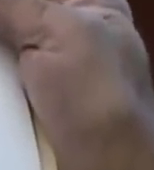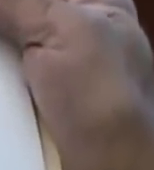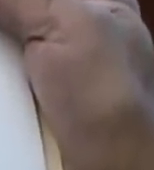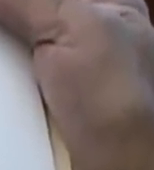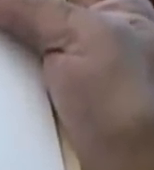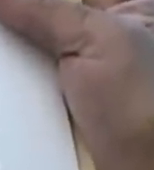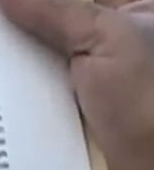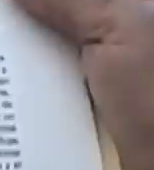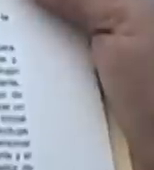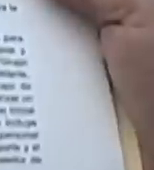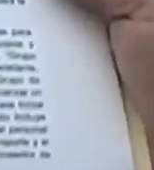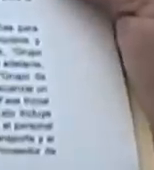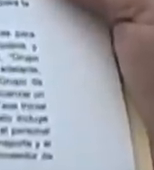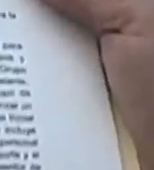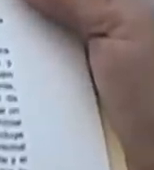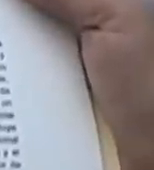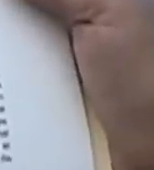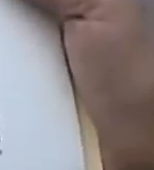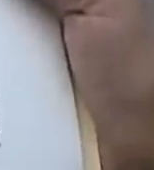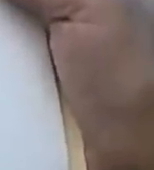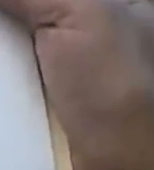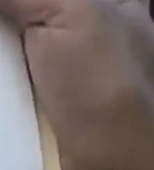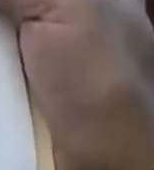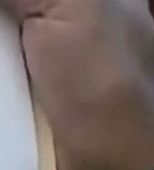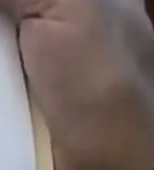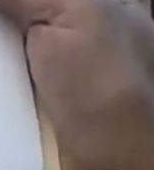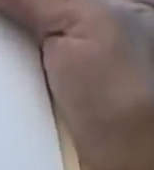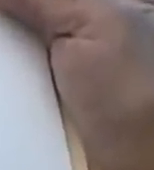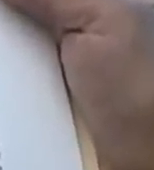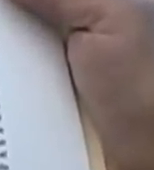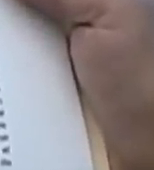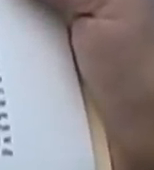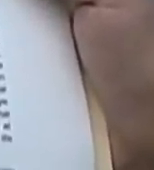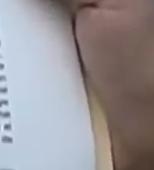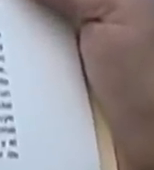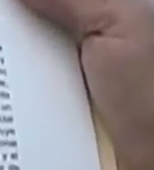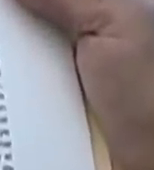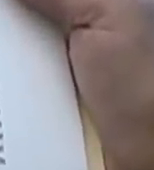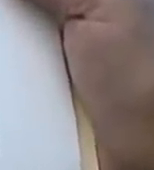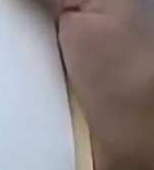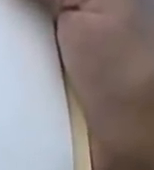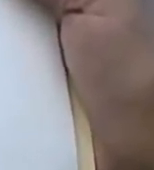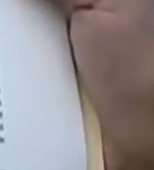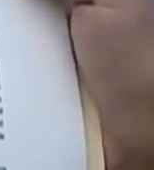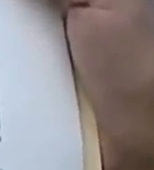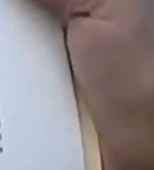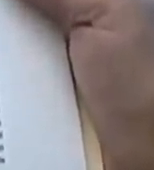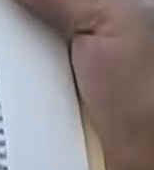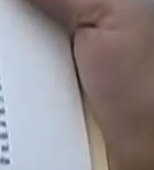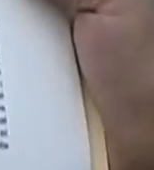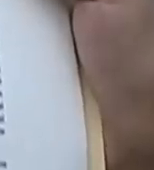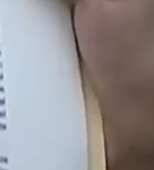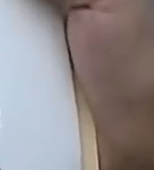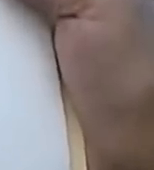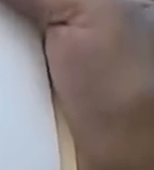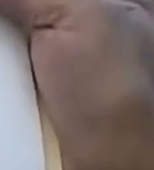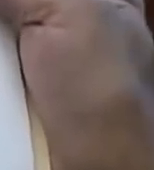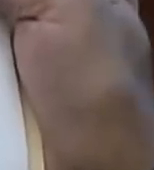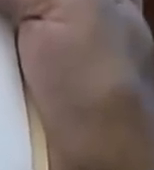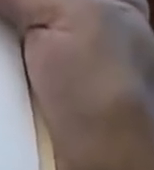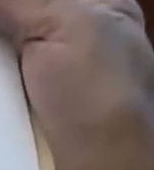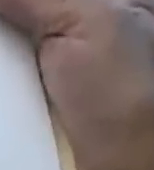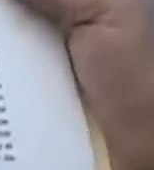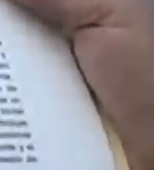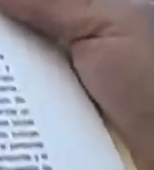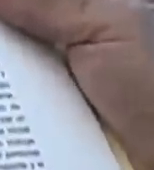presidente, que se asesine a la primera dama, que se asesine a la vicepresidenta, que se asesine a Diosdado Cabello, que se